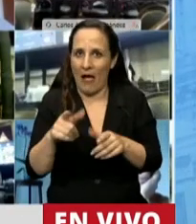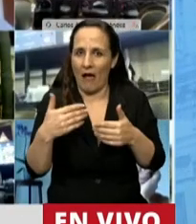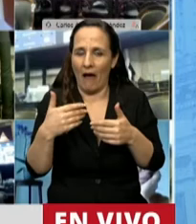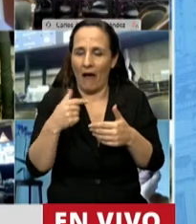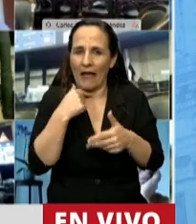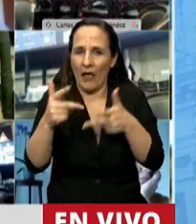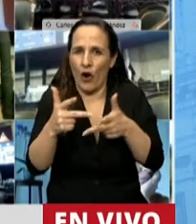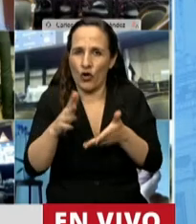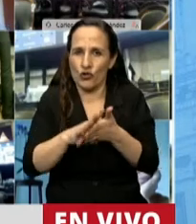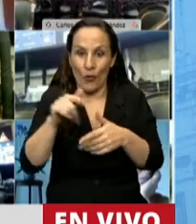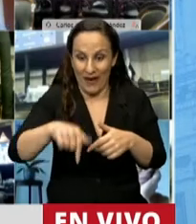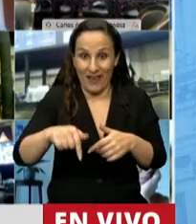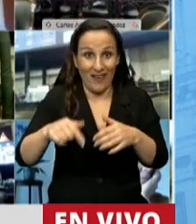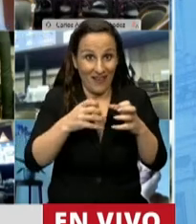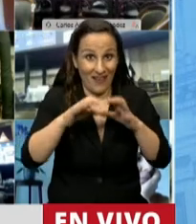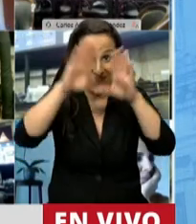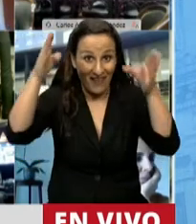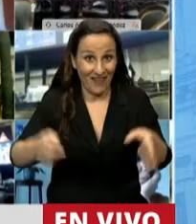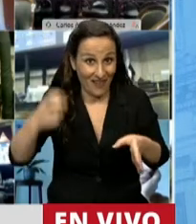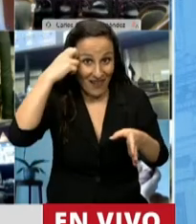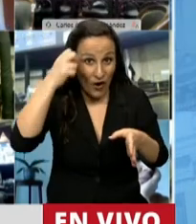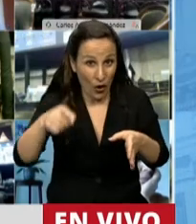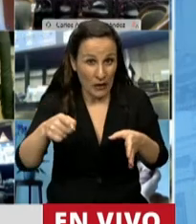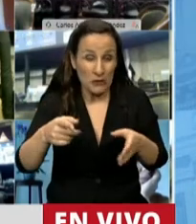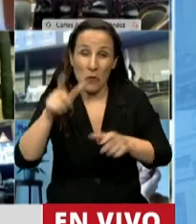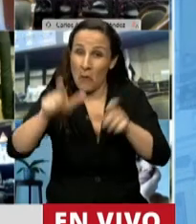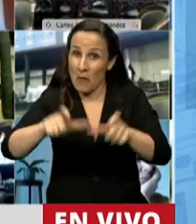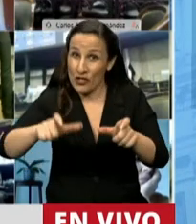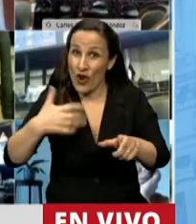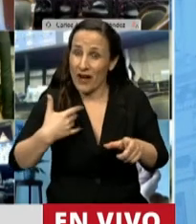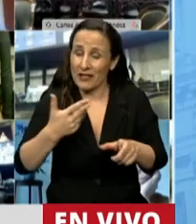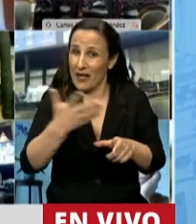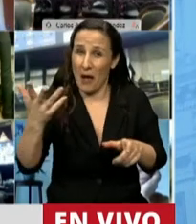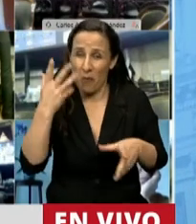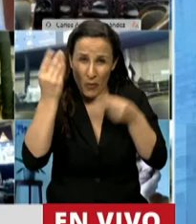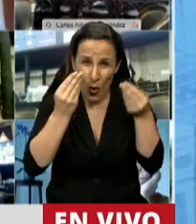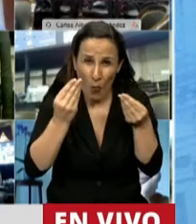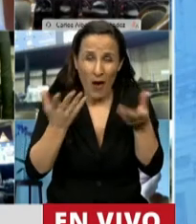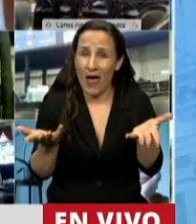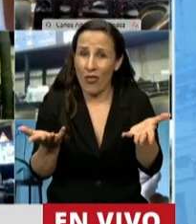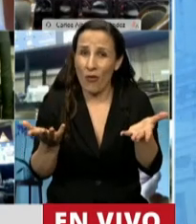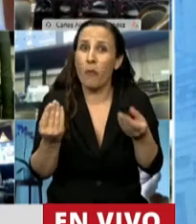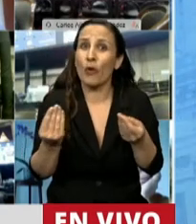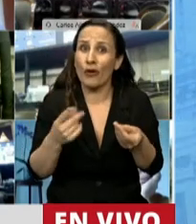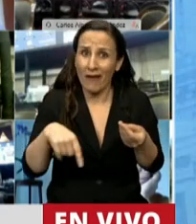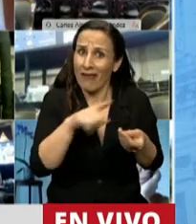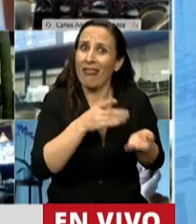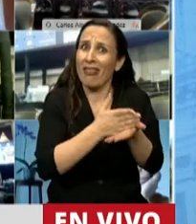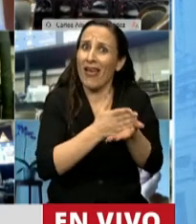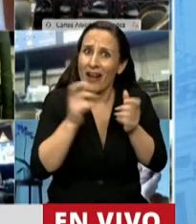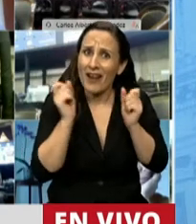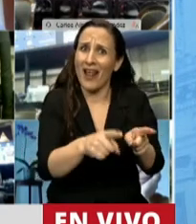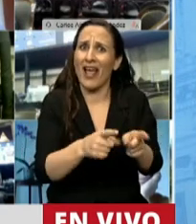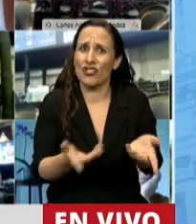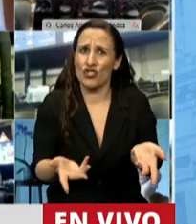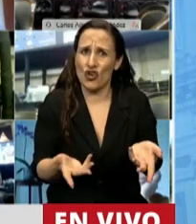a lo que está pasando en este recinto, y creo que es la preocupación de muchos argentinos que tienen derecho a ser escuchados, entendiendo que